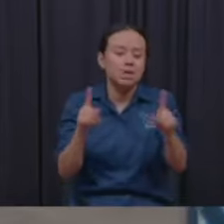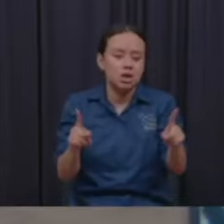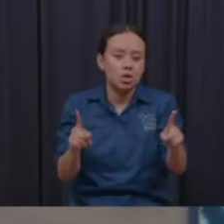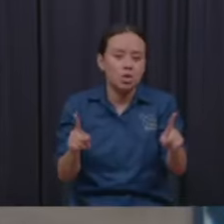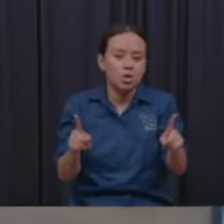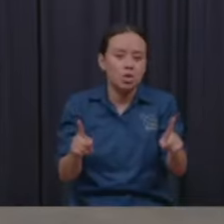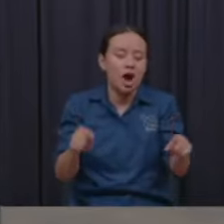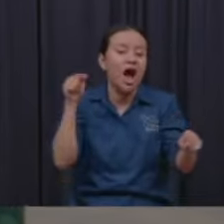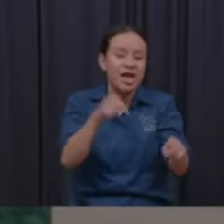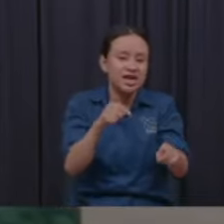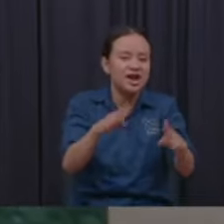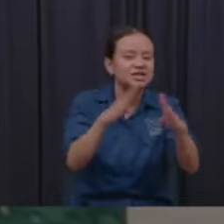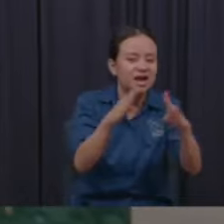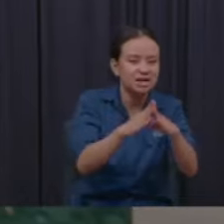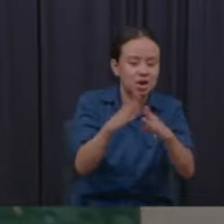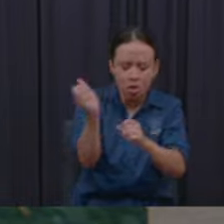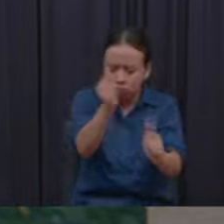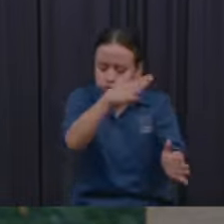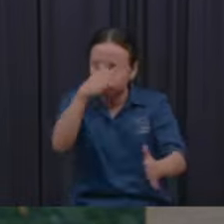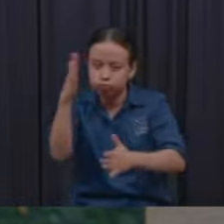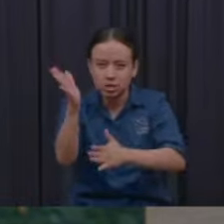Algo está ocurriendo en ese ambiente.